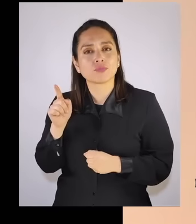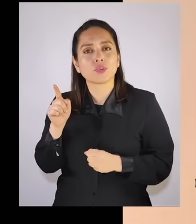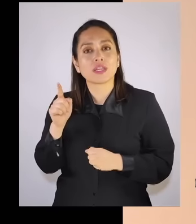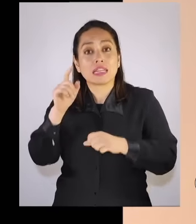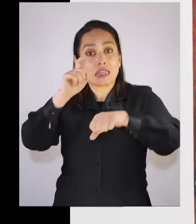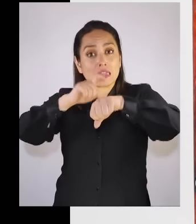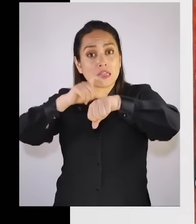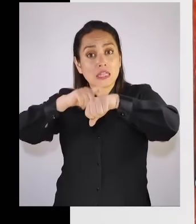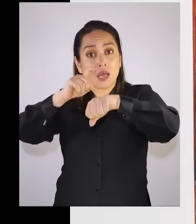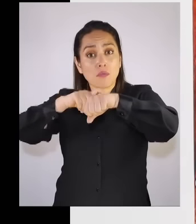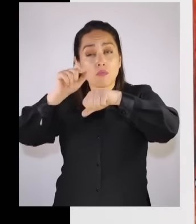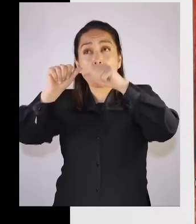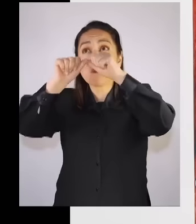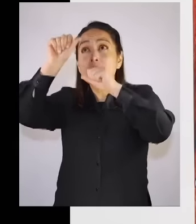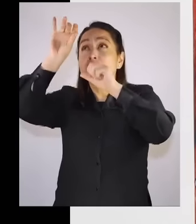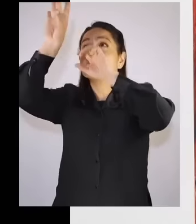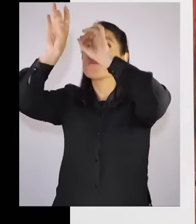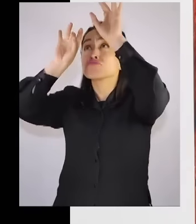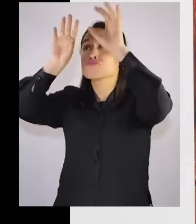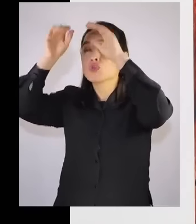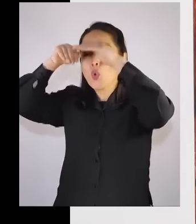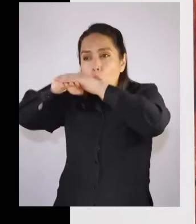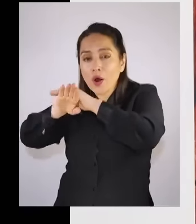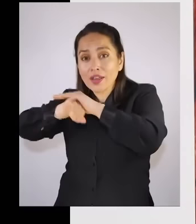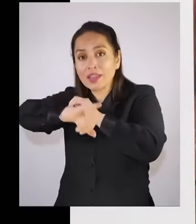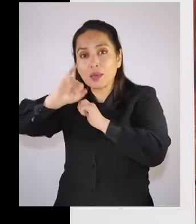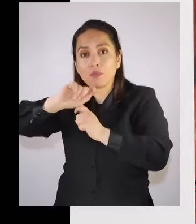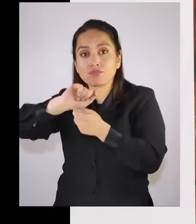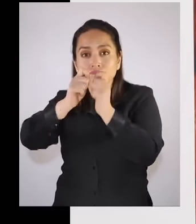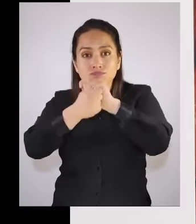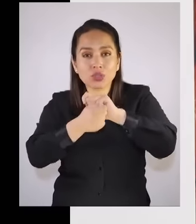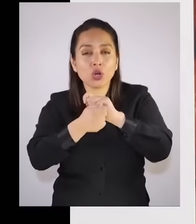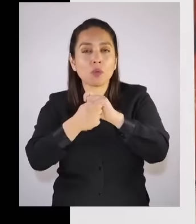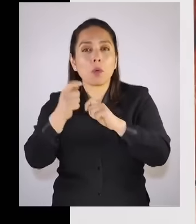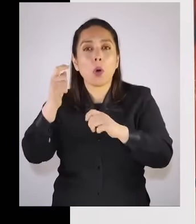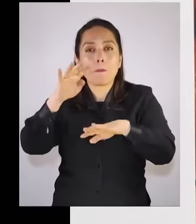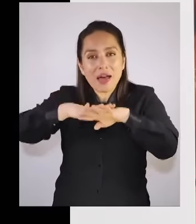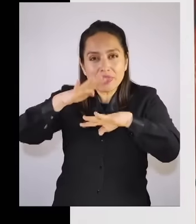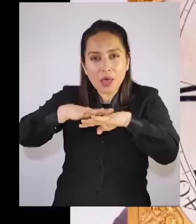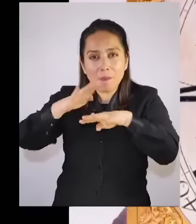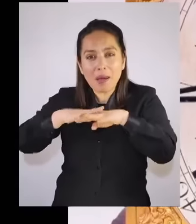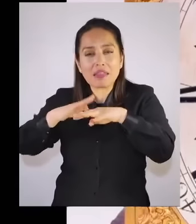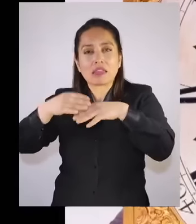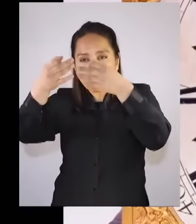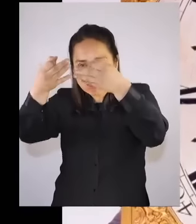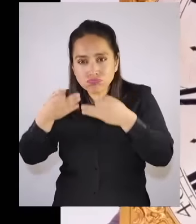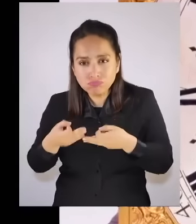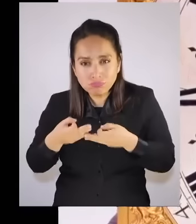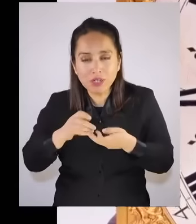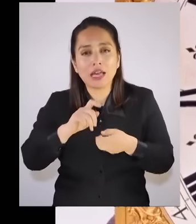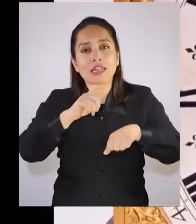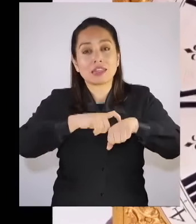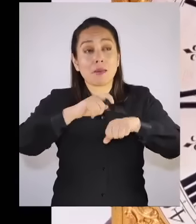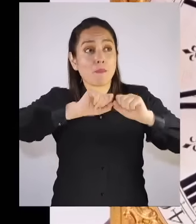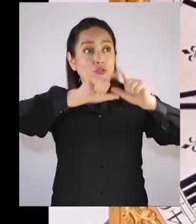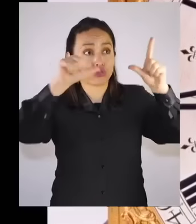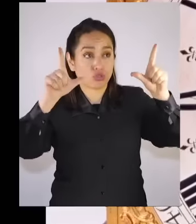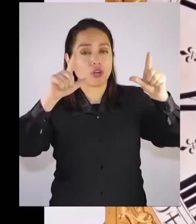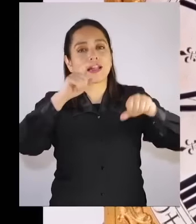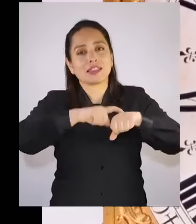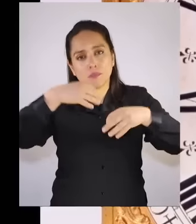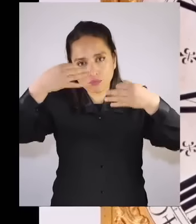guardar el tiempo que se medía astronómicamente y después ese tiempo a través de cálculos se transformaba en tiempo solar, que es el tiempo que nosotros realmente usamos en el